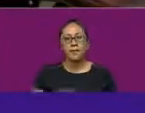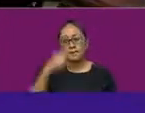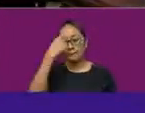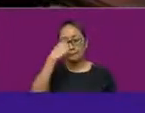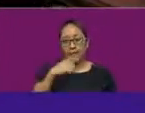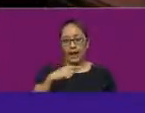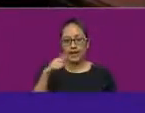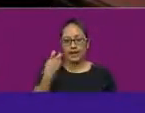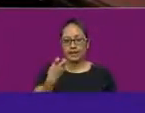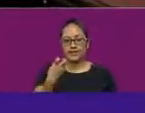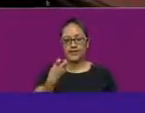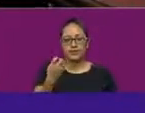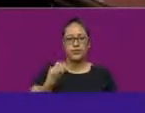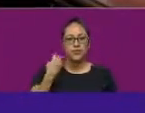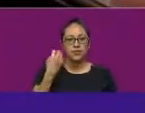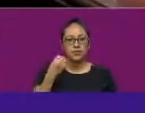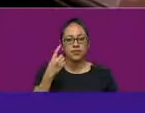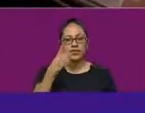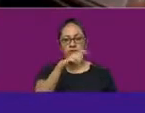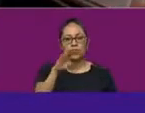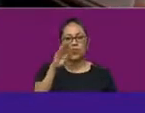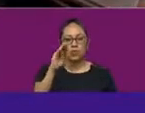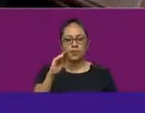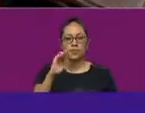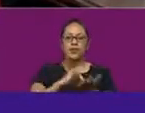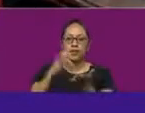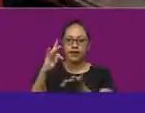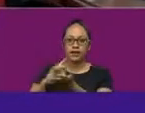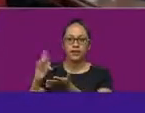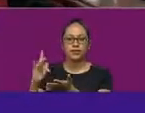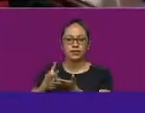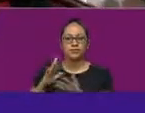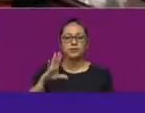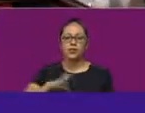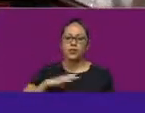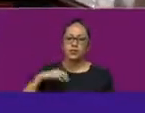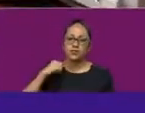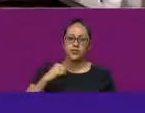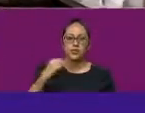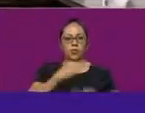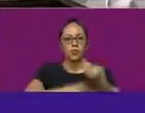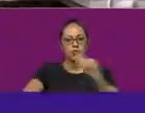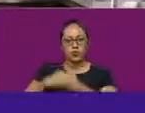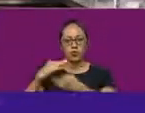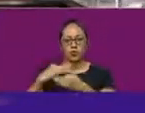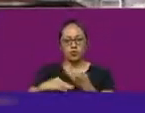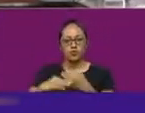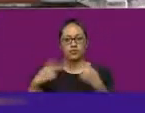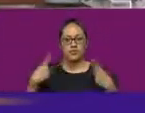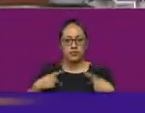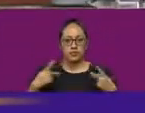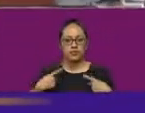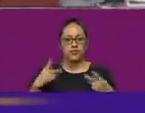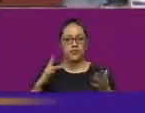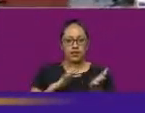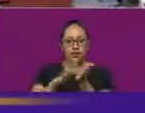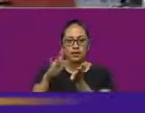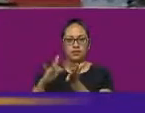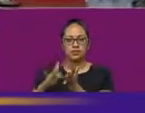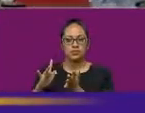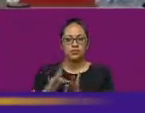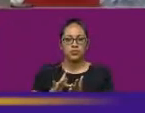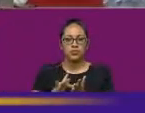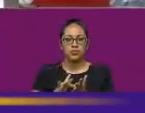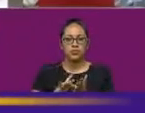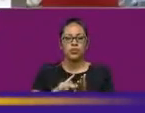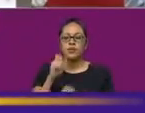entidad y que en febrero iniciarán con los grupos vulnerables de la población abierta, empezando por los adultos mayores.